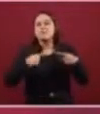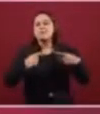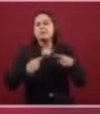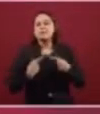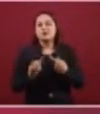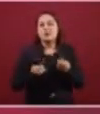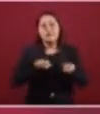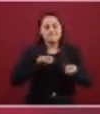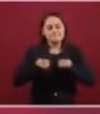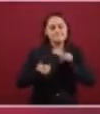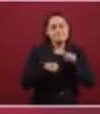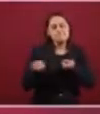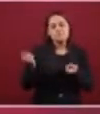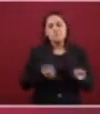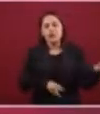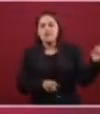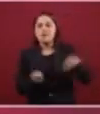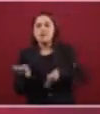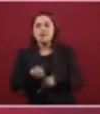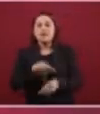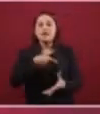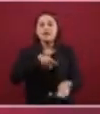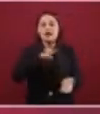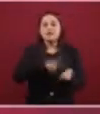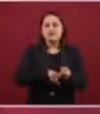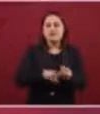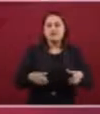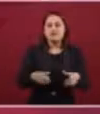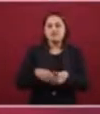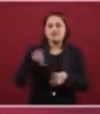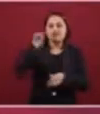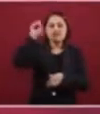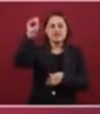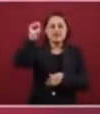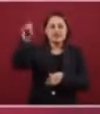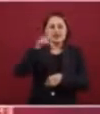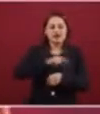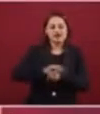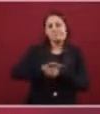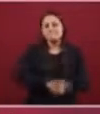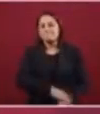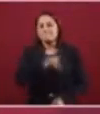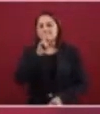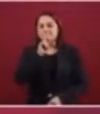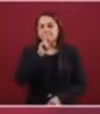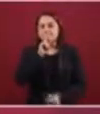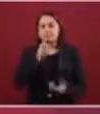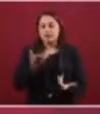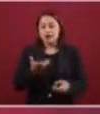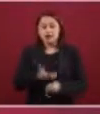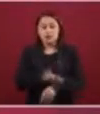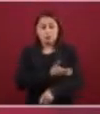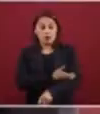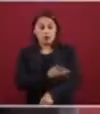despidos y que ejercía el terrorismo sindical dentro. Y nadie de mis colegas dijo nada.